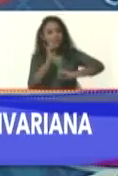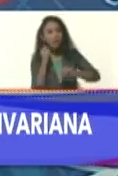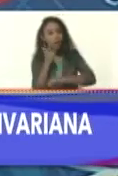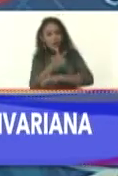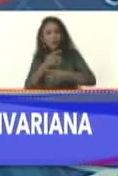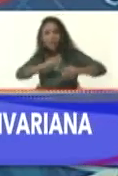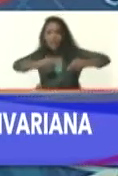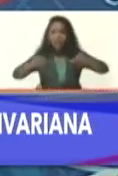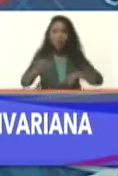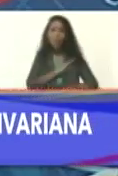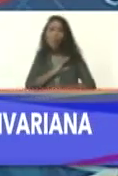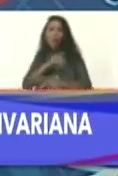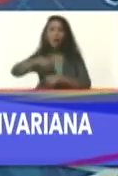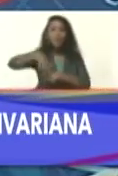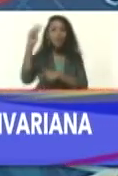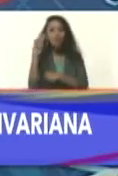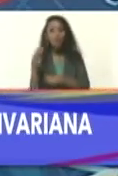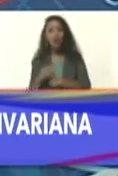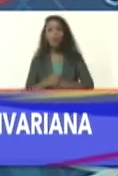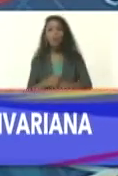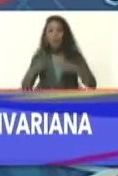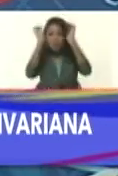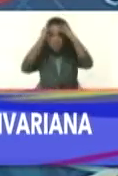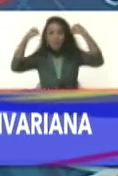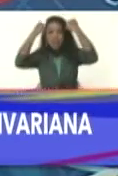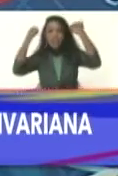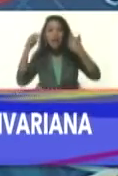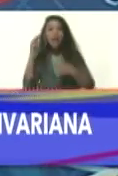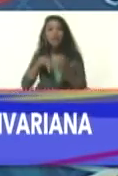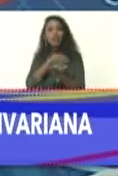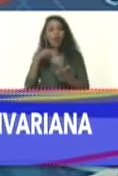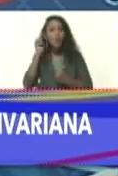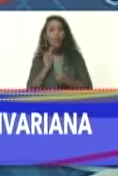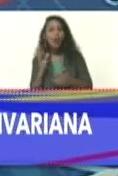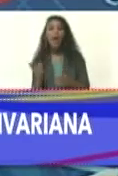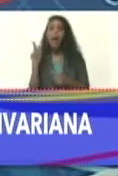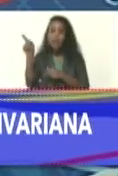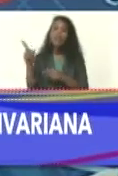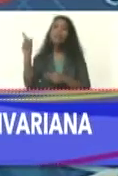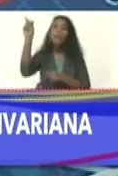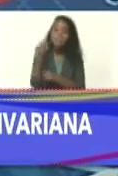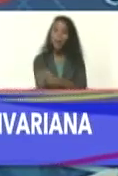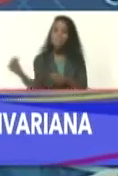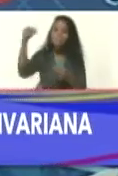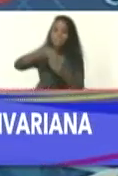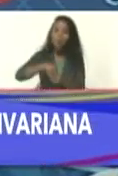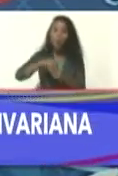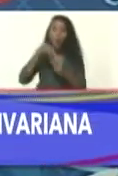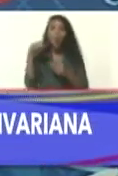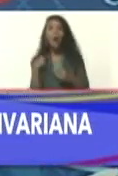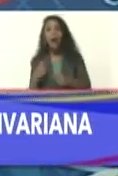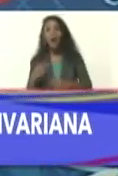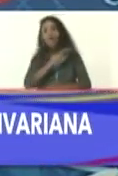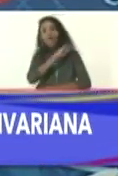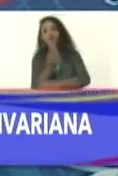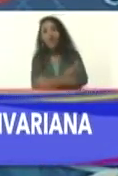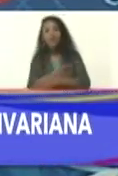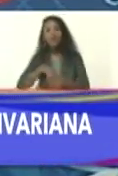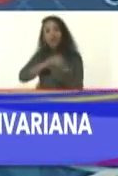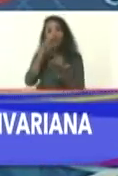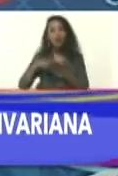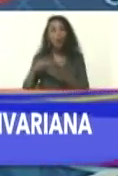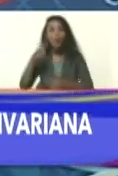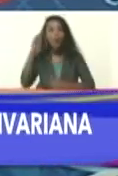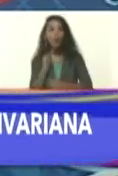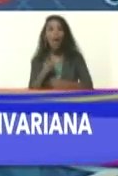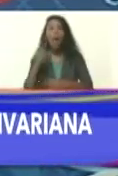La Milicia Nacional Bolivariana es parte integrante de la Fuerza Armada Nacional Bolivariana, es el pueblo integrado